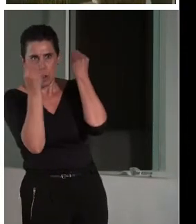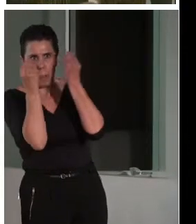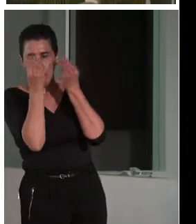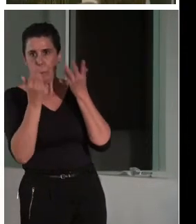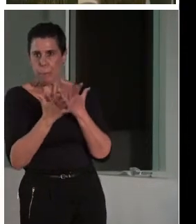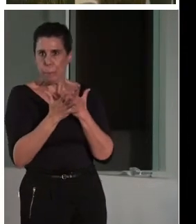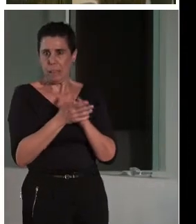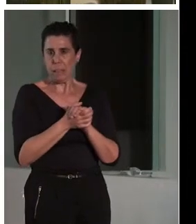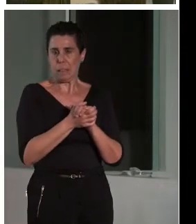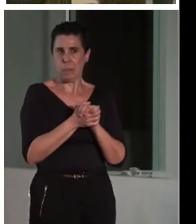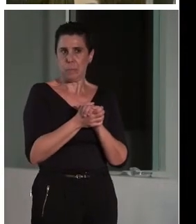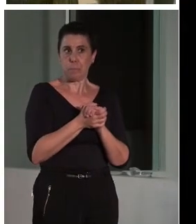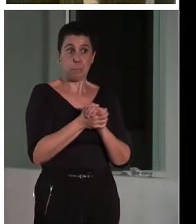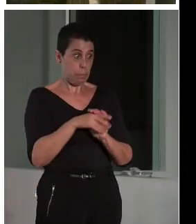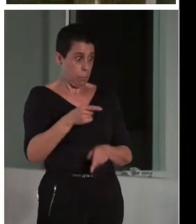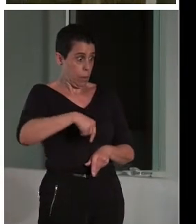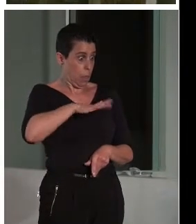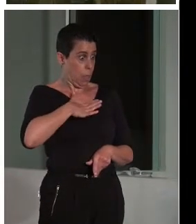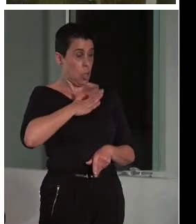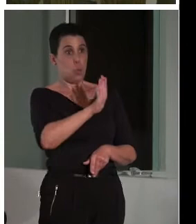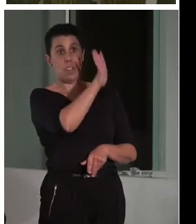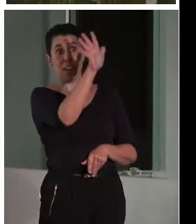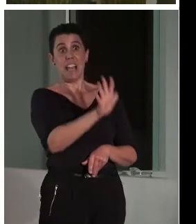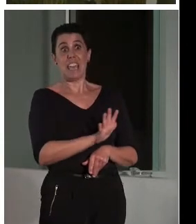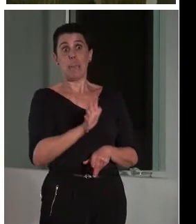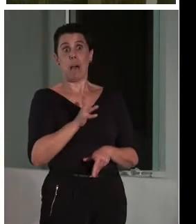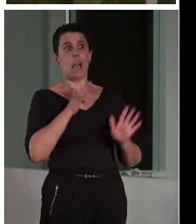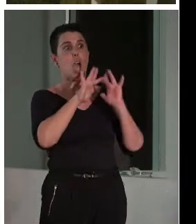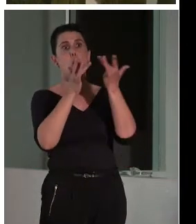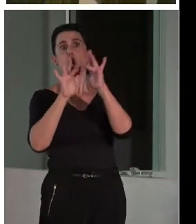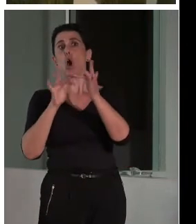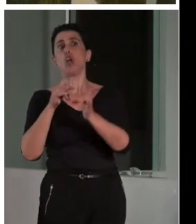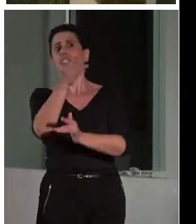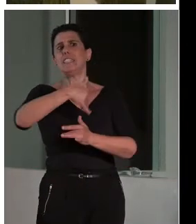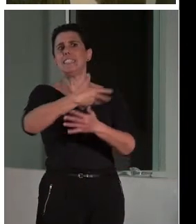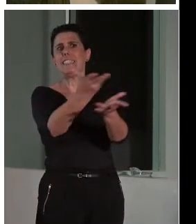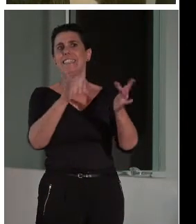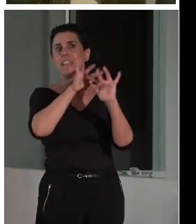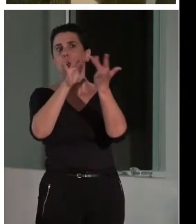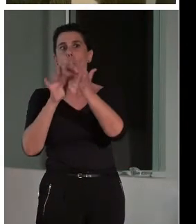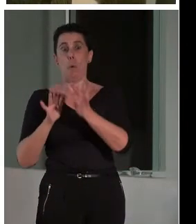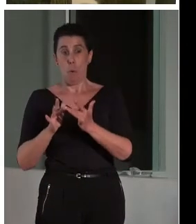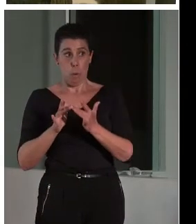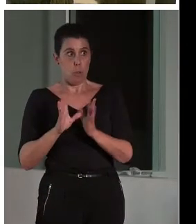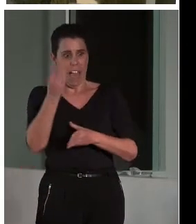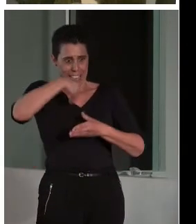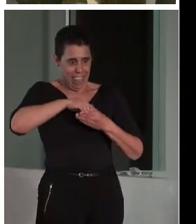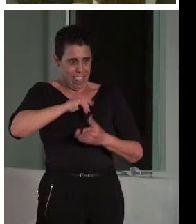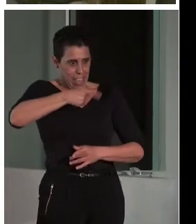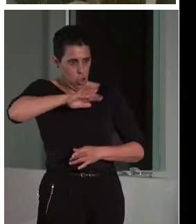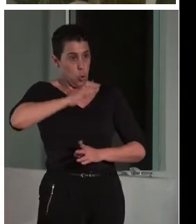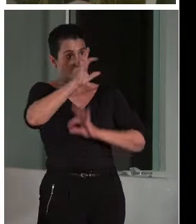aquí bueno pues nuestra imagen en nuestras relaciones con vosotros son importantes pero con nuestra propia organización también nosotros